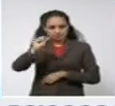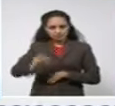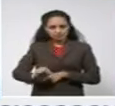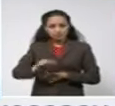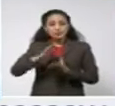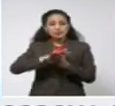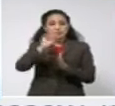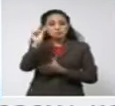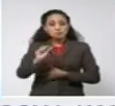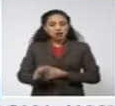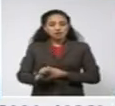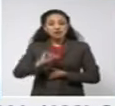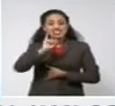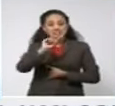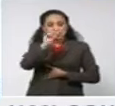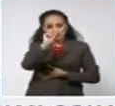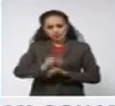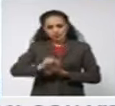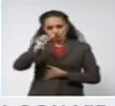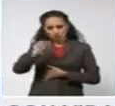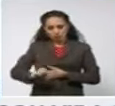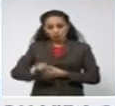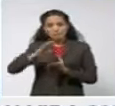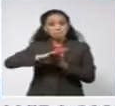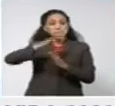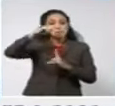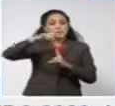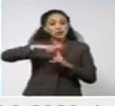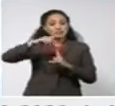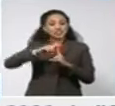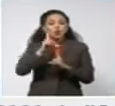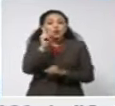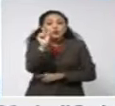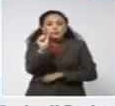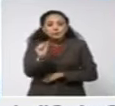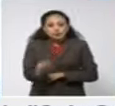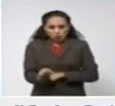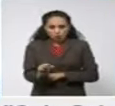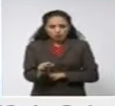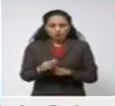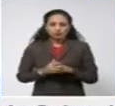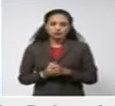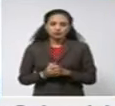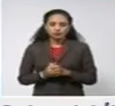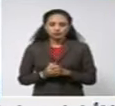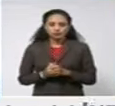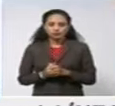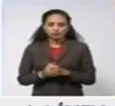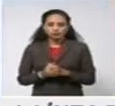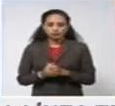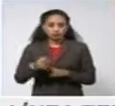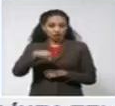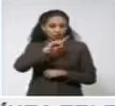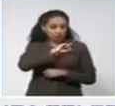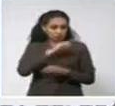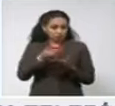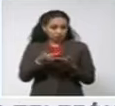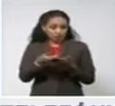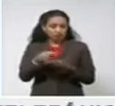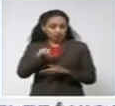Mayabeque, 6 casos, y de Matanzas, un paciente se diagnosticó ayer.